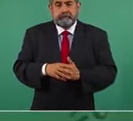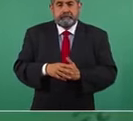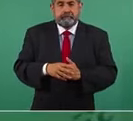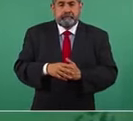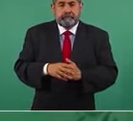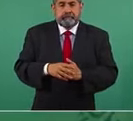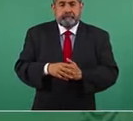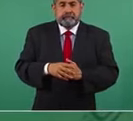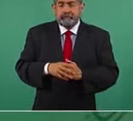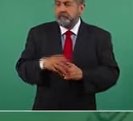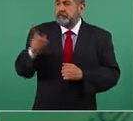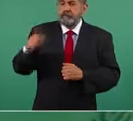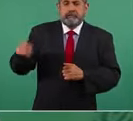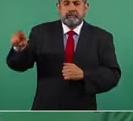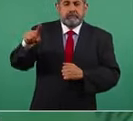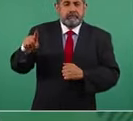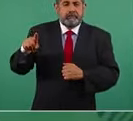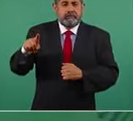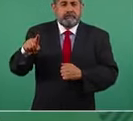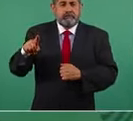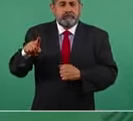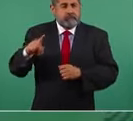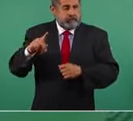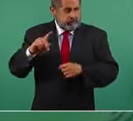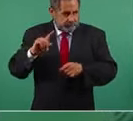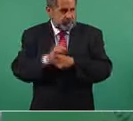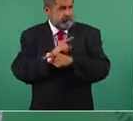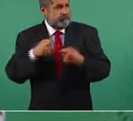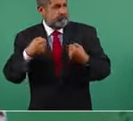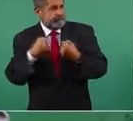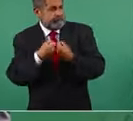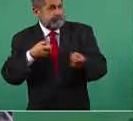en plan de confrontación.